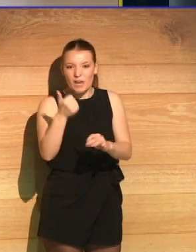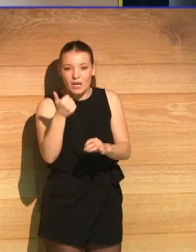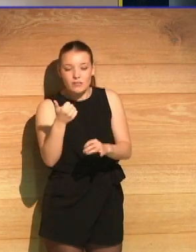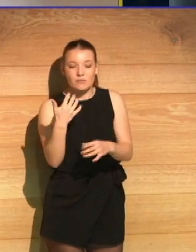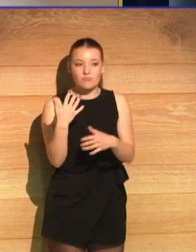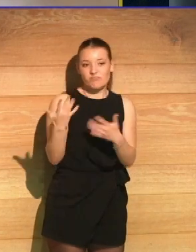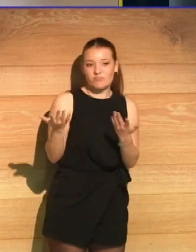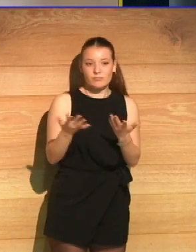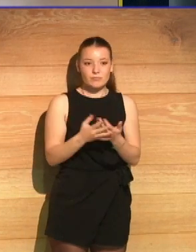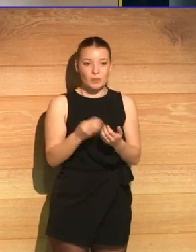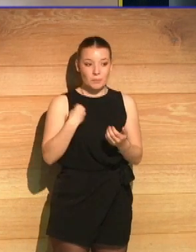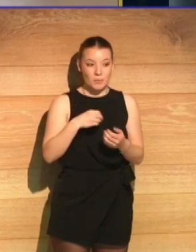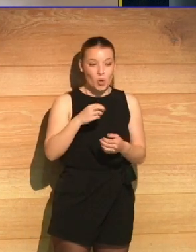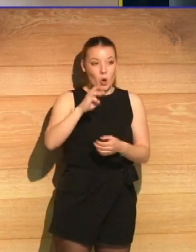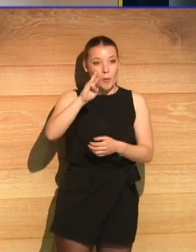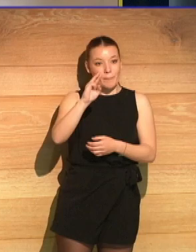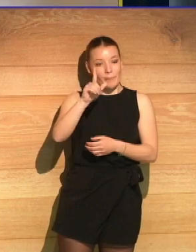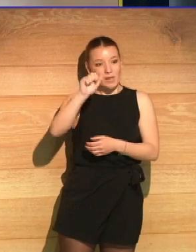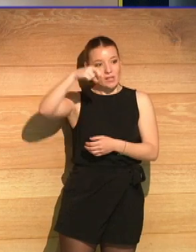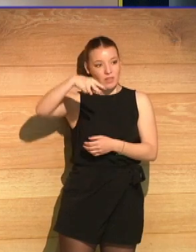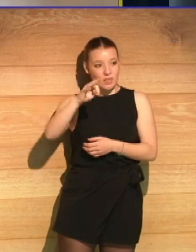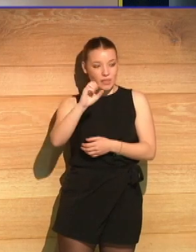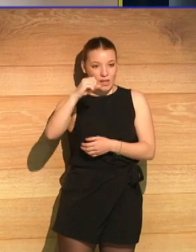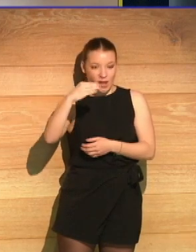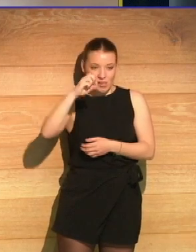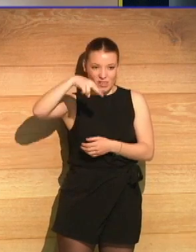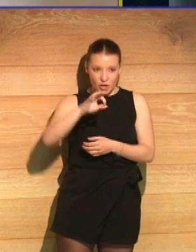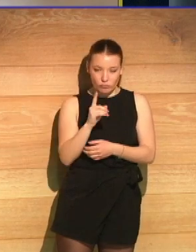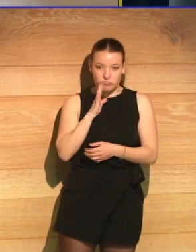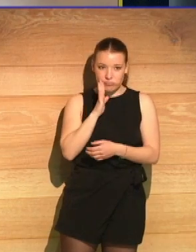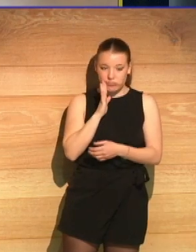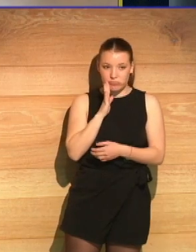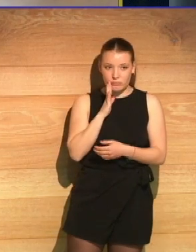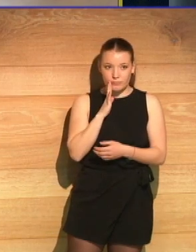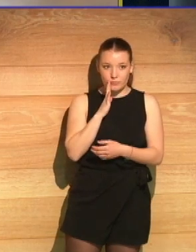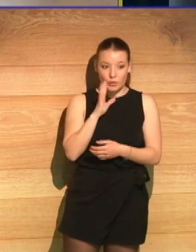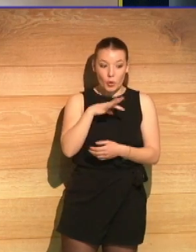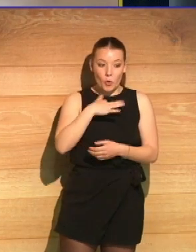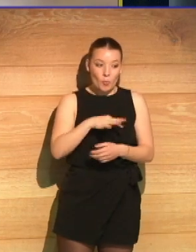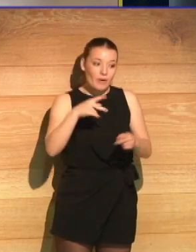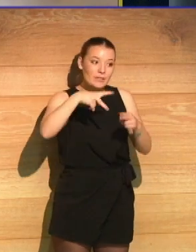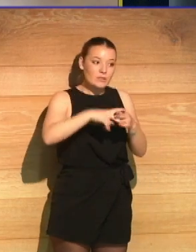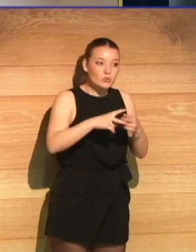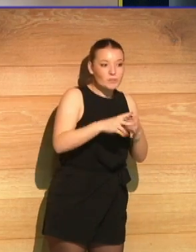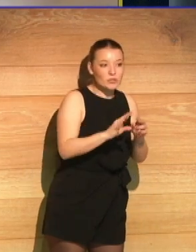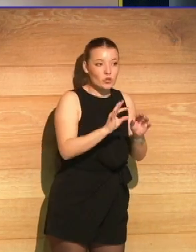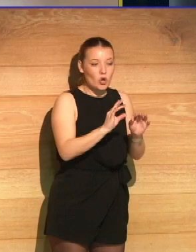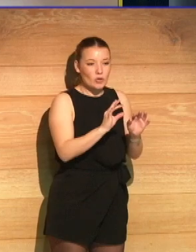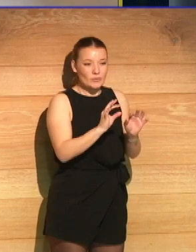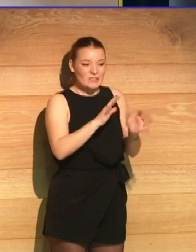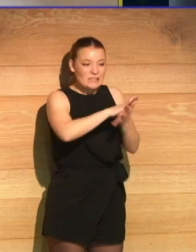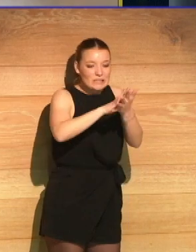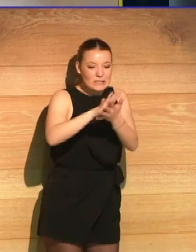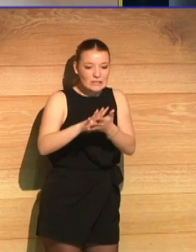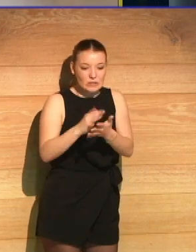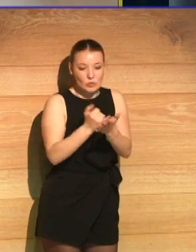la plantación, que la plantación es tanto un recurso de agricultura como un instrumento de dominación colonial, pues marcan de alguna